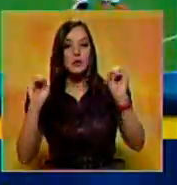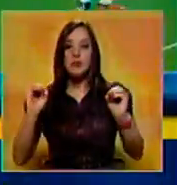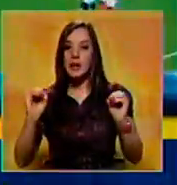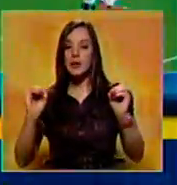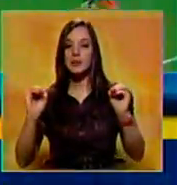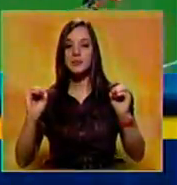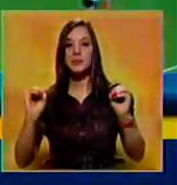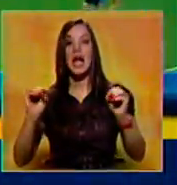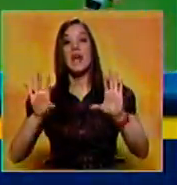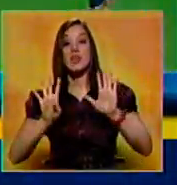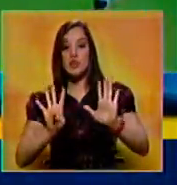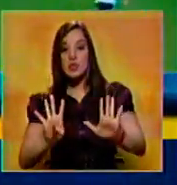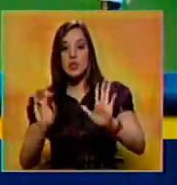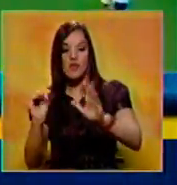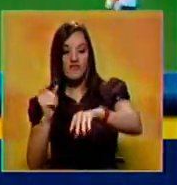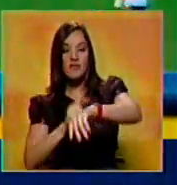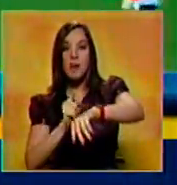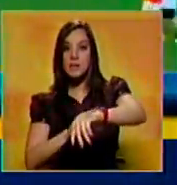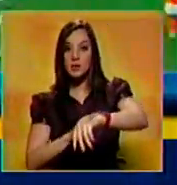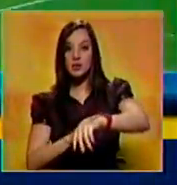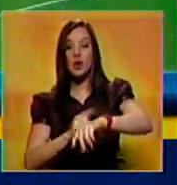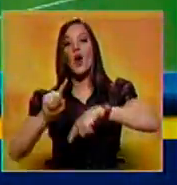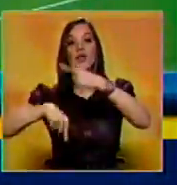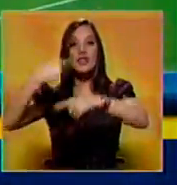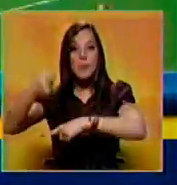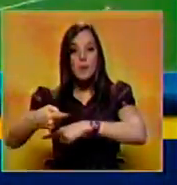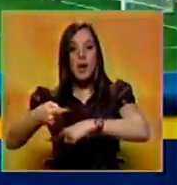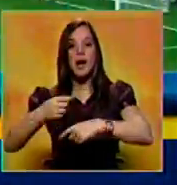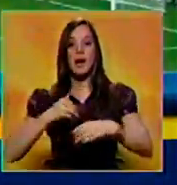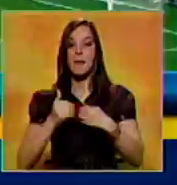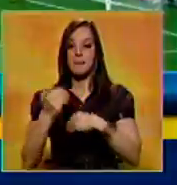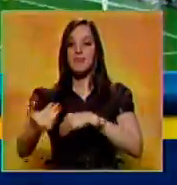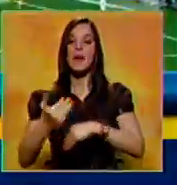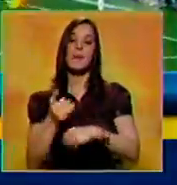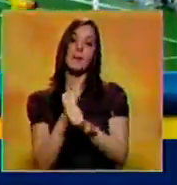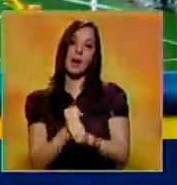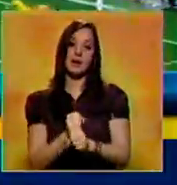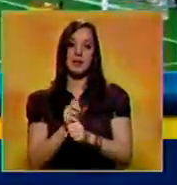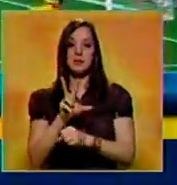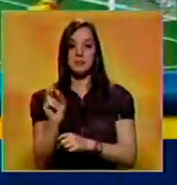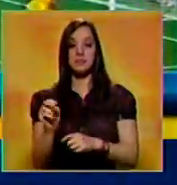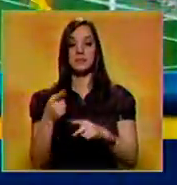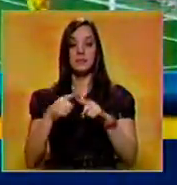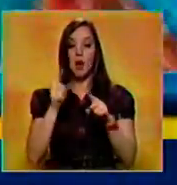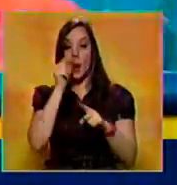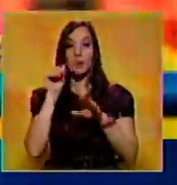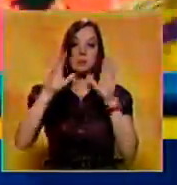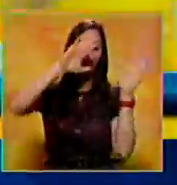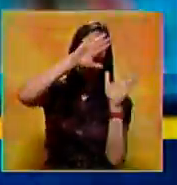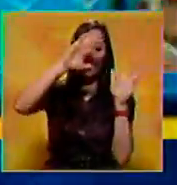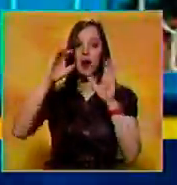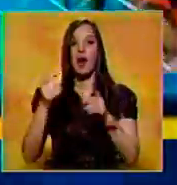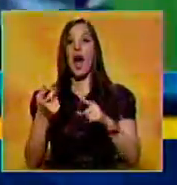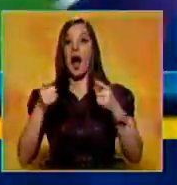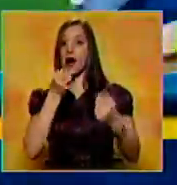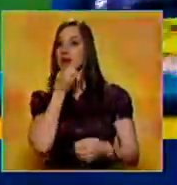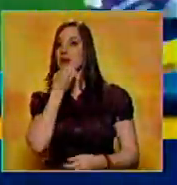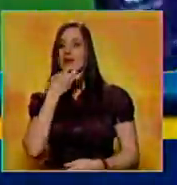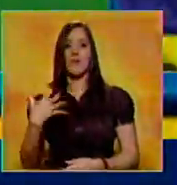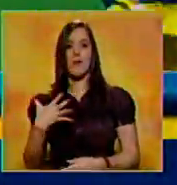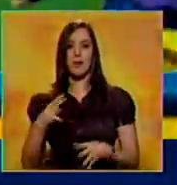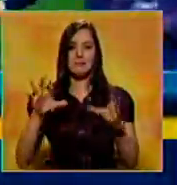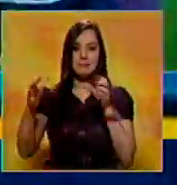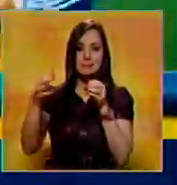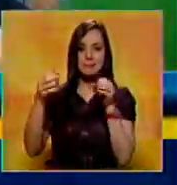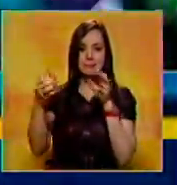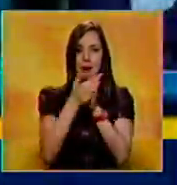tras los 90 minutos reglamentarios y los 30 de prórroga. En la tanda de penales, el arquero Sergio Romero se vistió de héroe al detener el